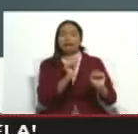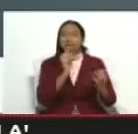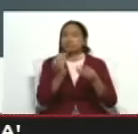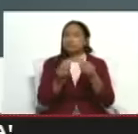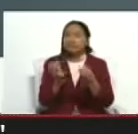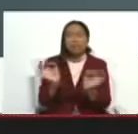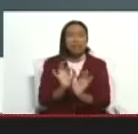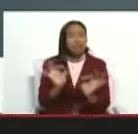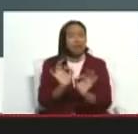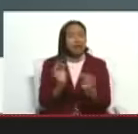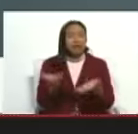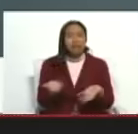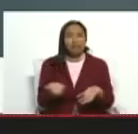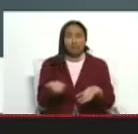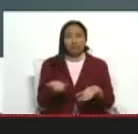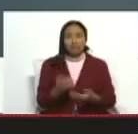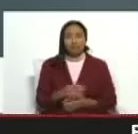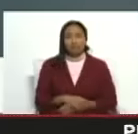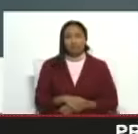Incluso, vean esto, ¿no?